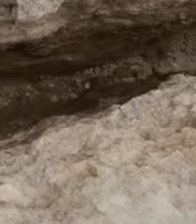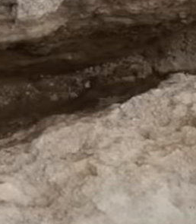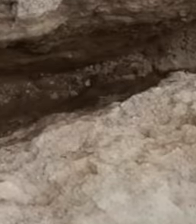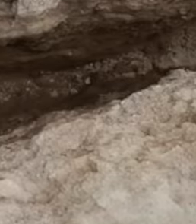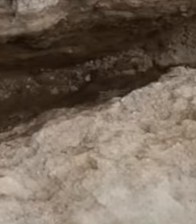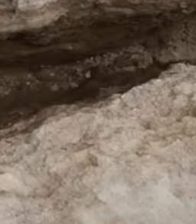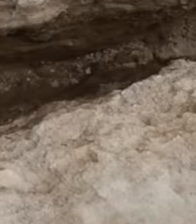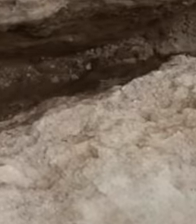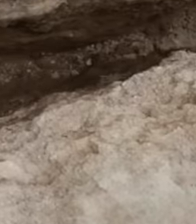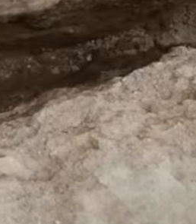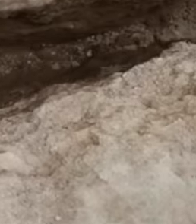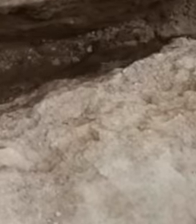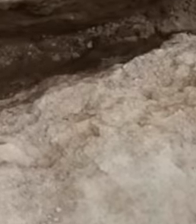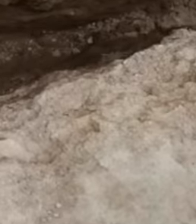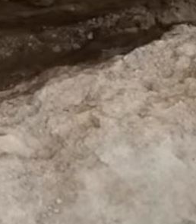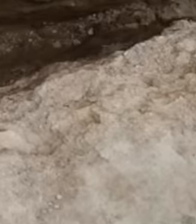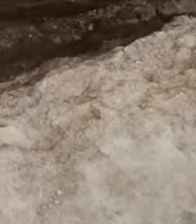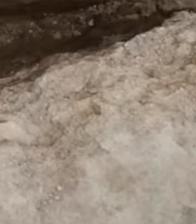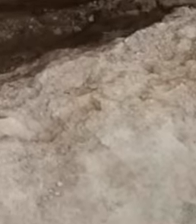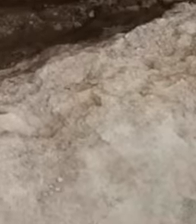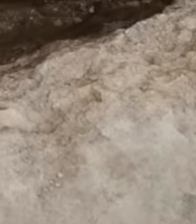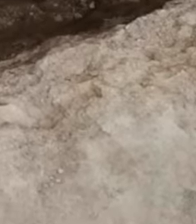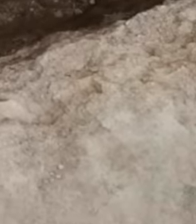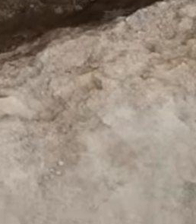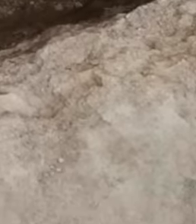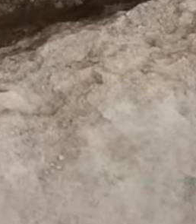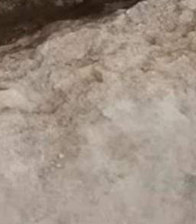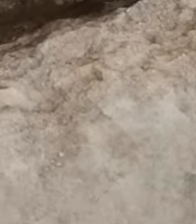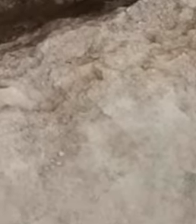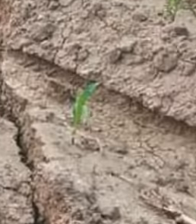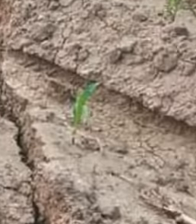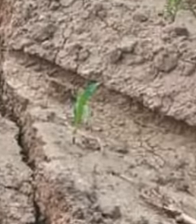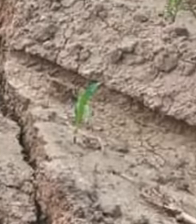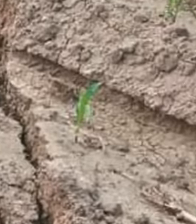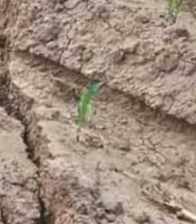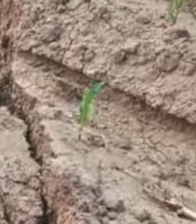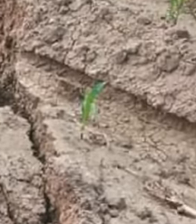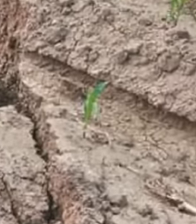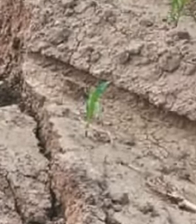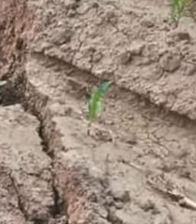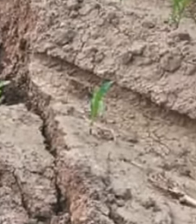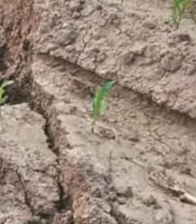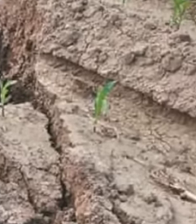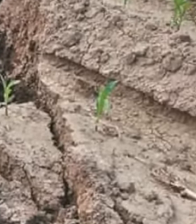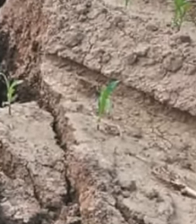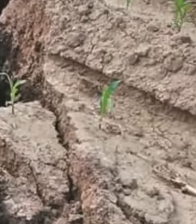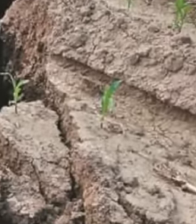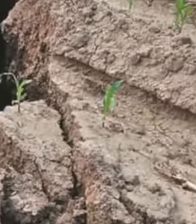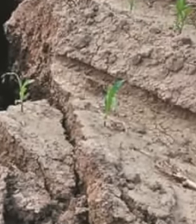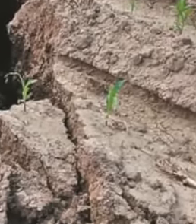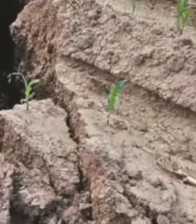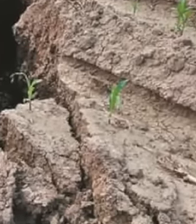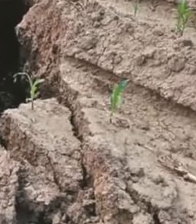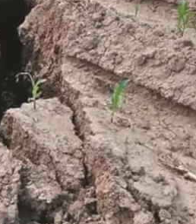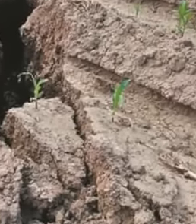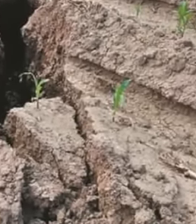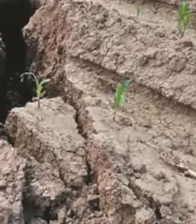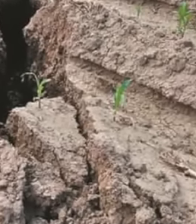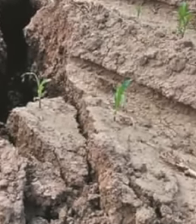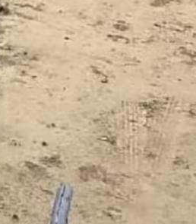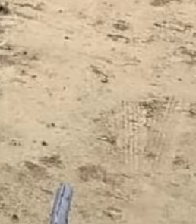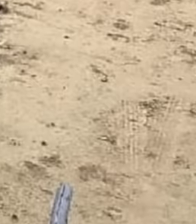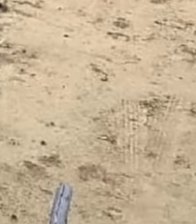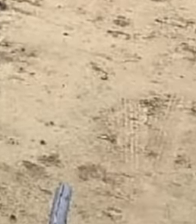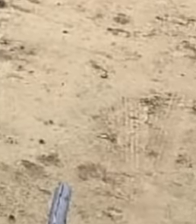grietas entre 100 y 300 metros de largo, de hasta 8 metros de profundidad, empezaron